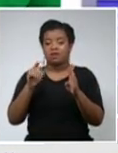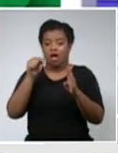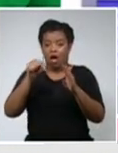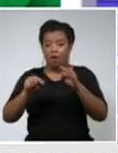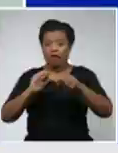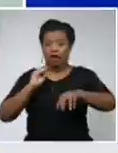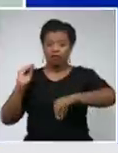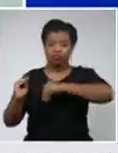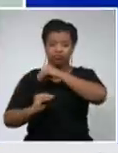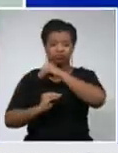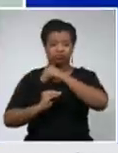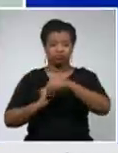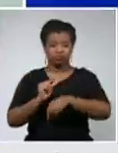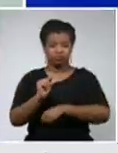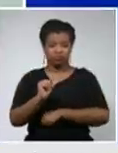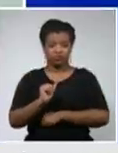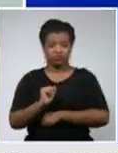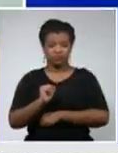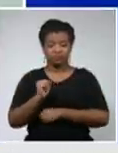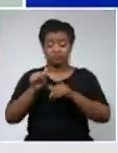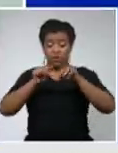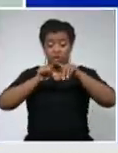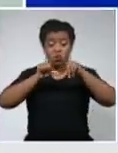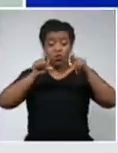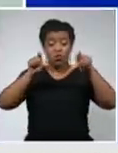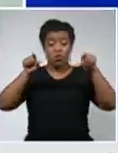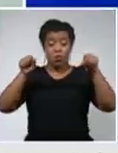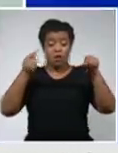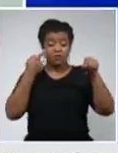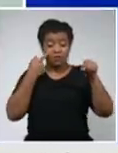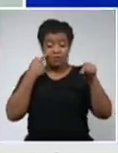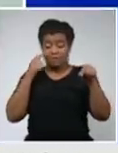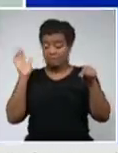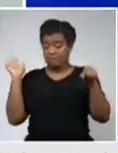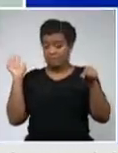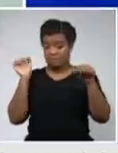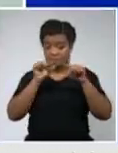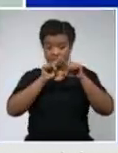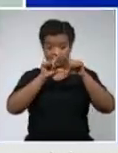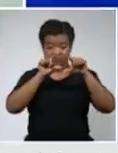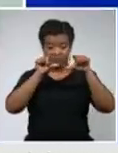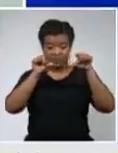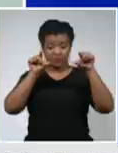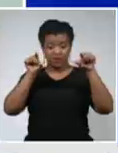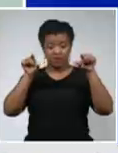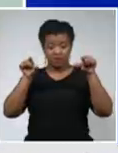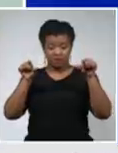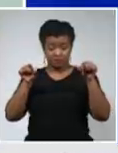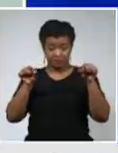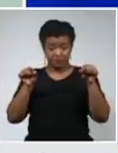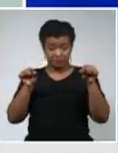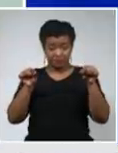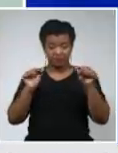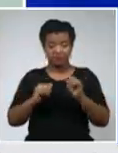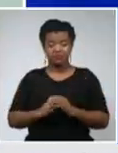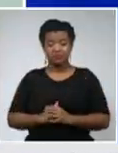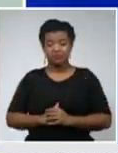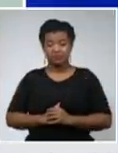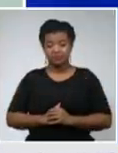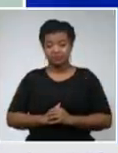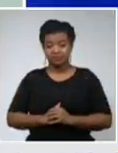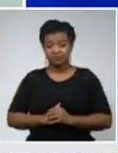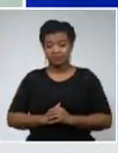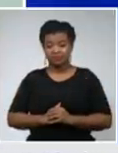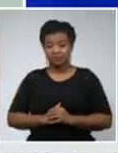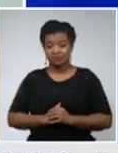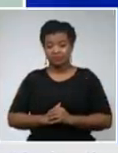hoy, las fases de transmisión epidemiológica que ayer se informaron, ahí el geógrafo Roberto González nos ayudó